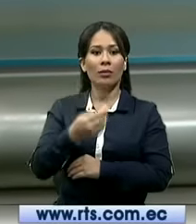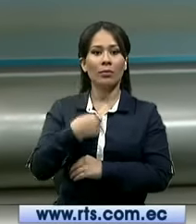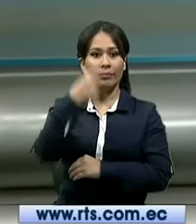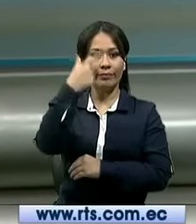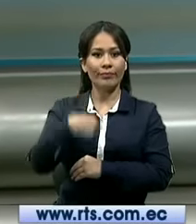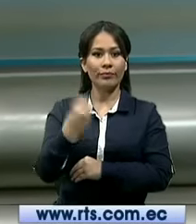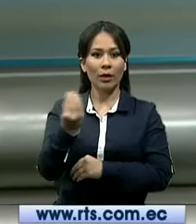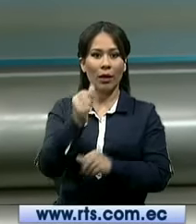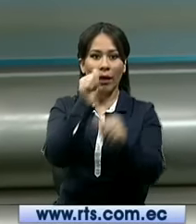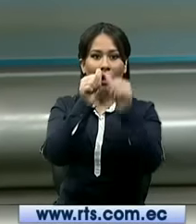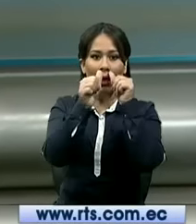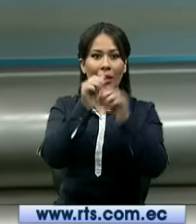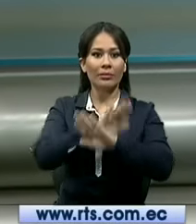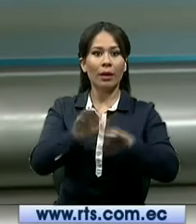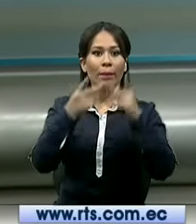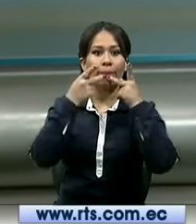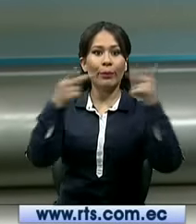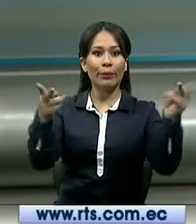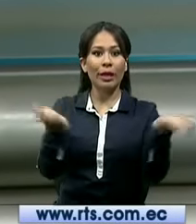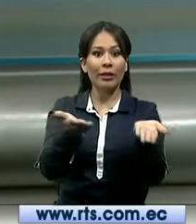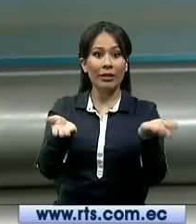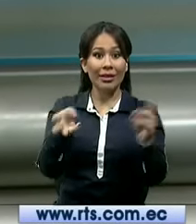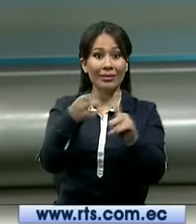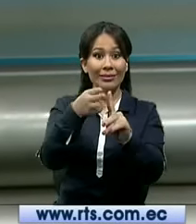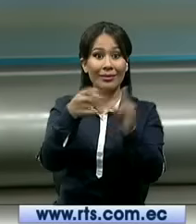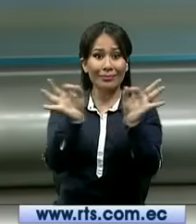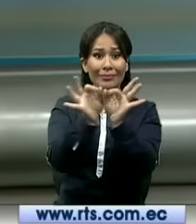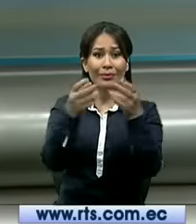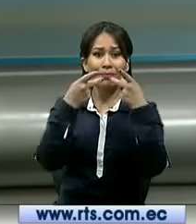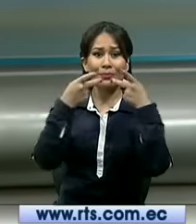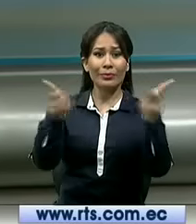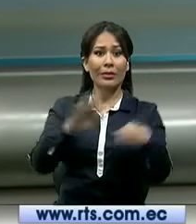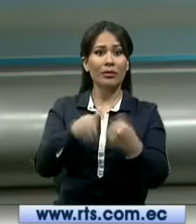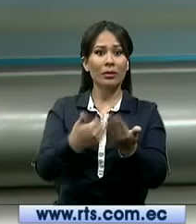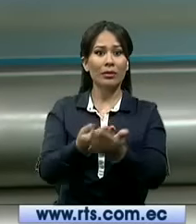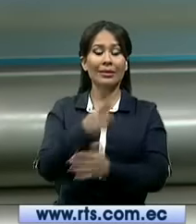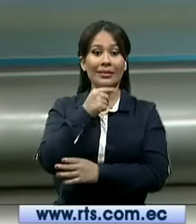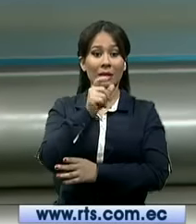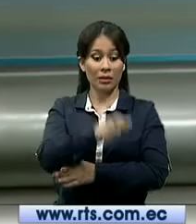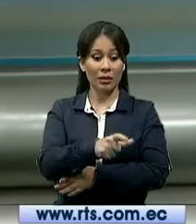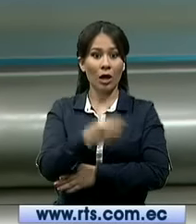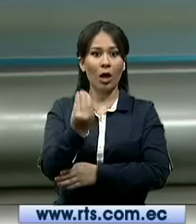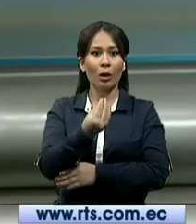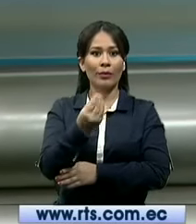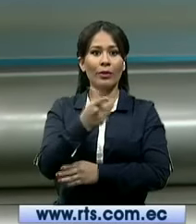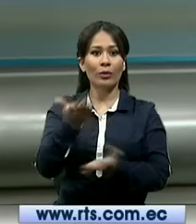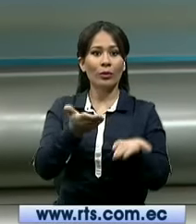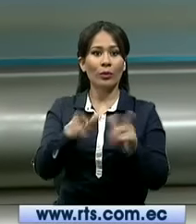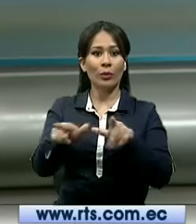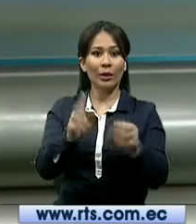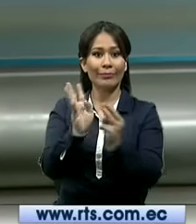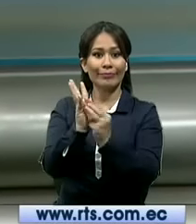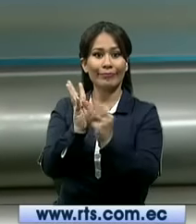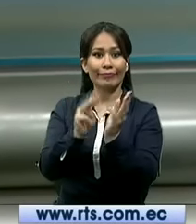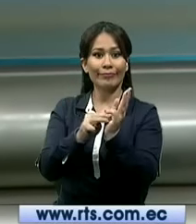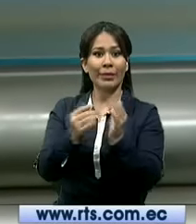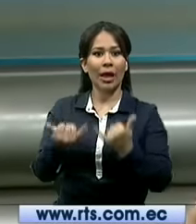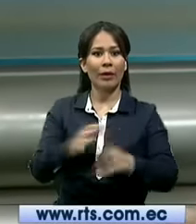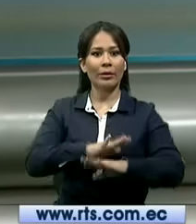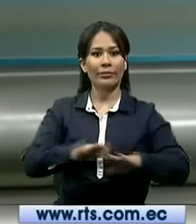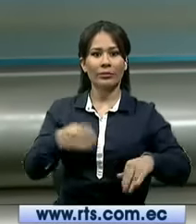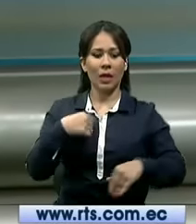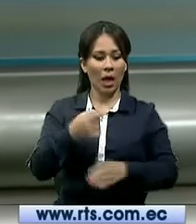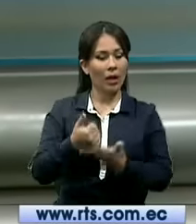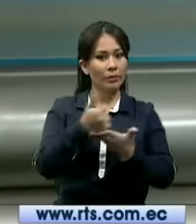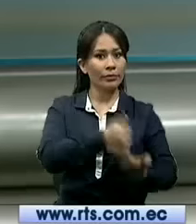fueron subidas a las redes sociales. Las autoridades de educación identificaron a un adolescente del Cantón Milagro y aseguran que ya recibe